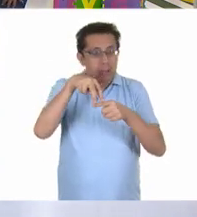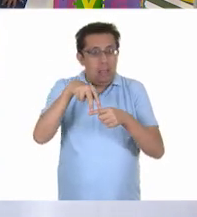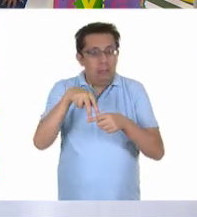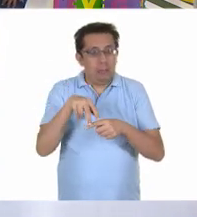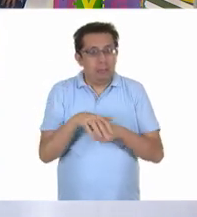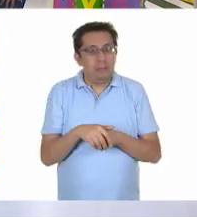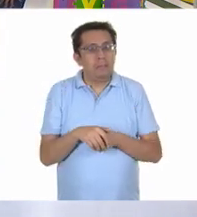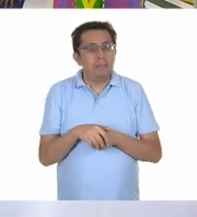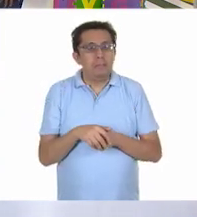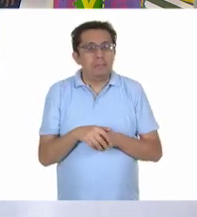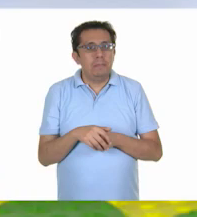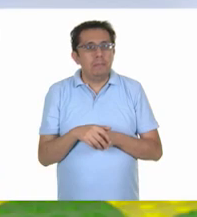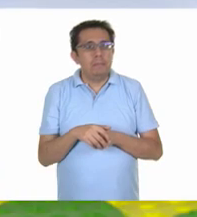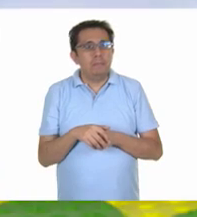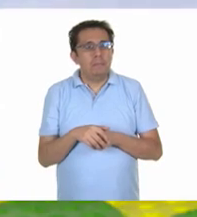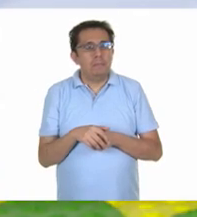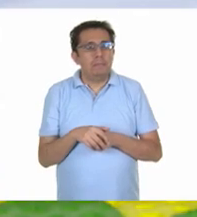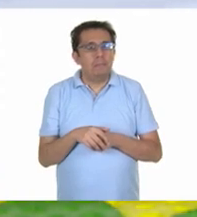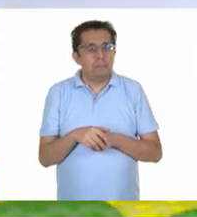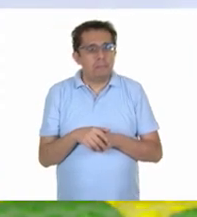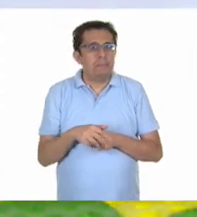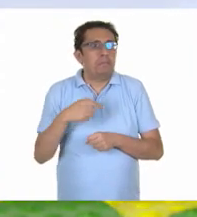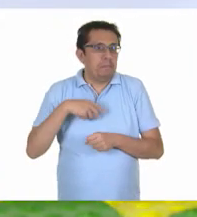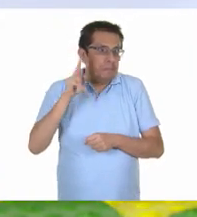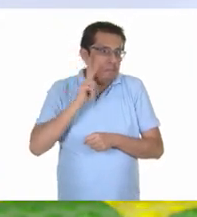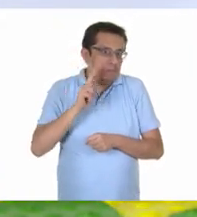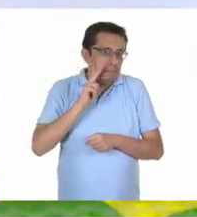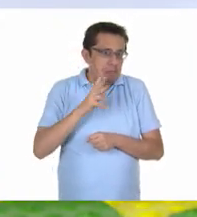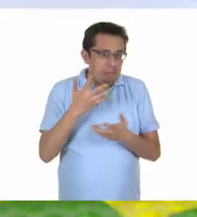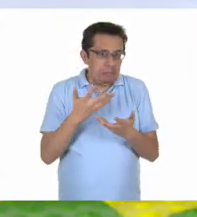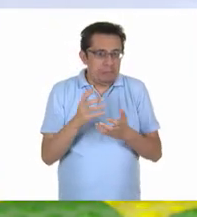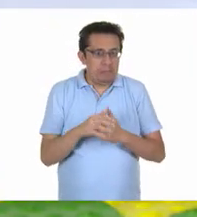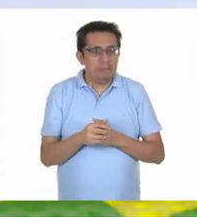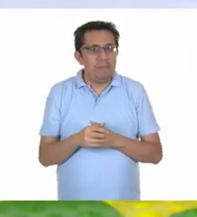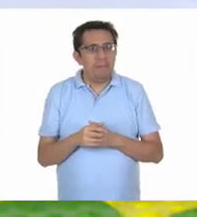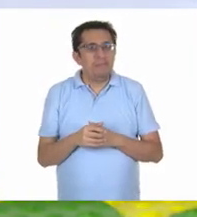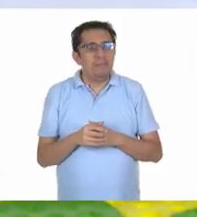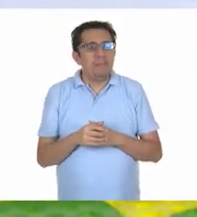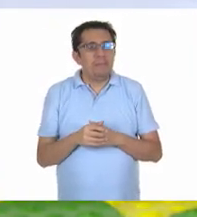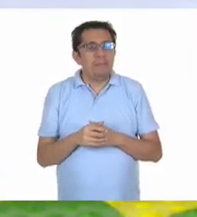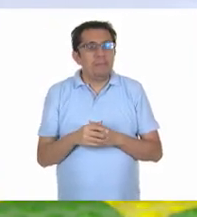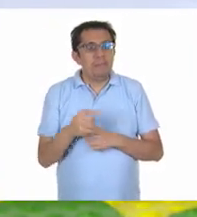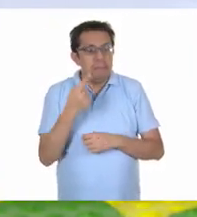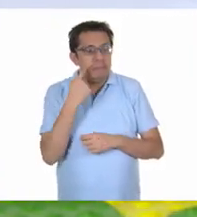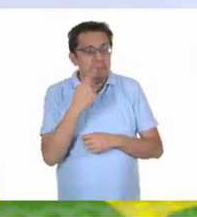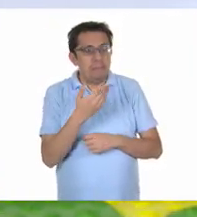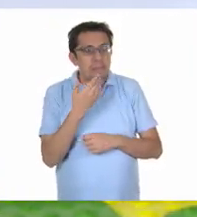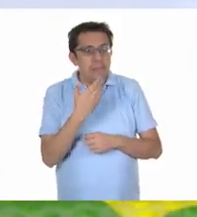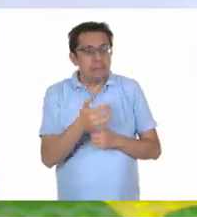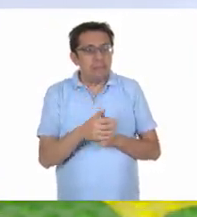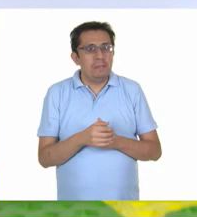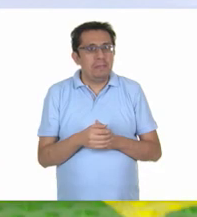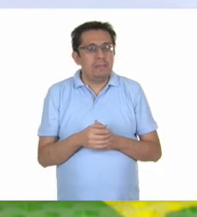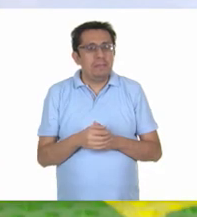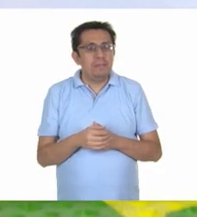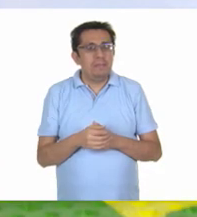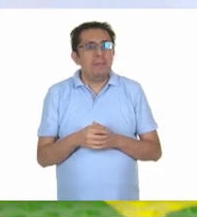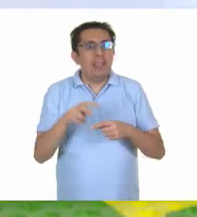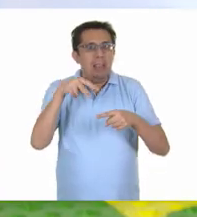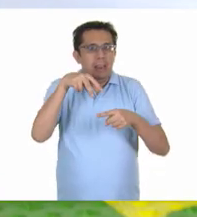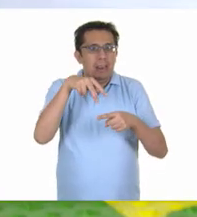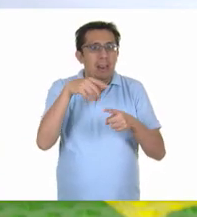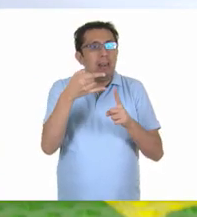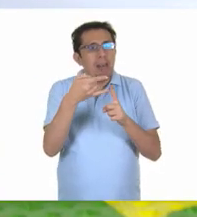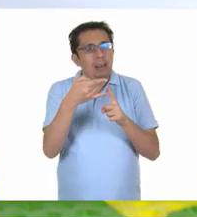puros triángulos. ¿Y los puedes poner, mira, ahí? A ver. Puros triángulos. A ver. Vamos a poner... nuestro. Ah, sí,